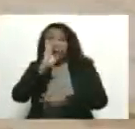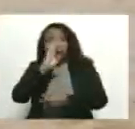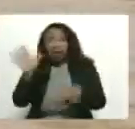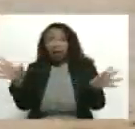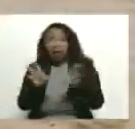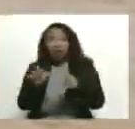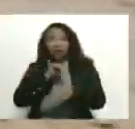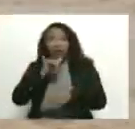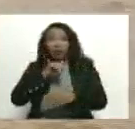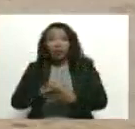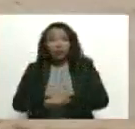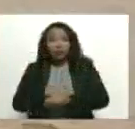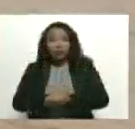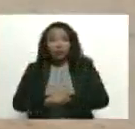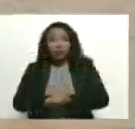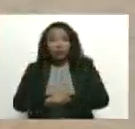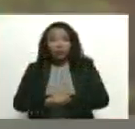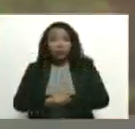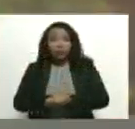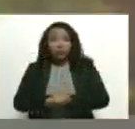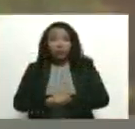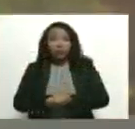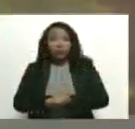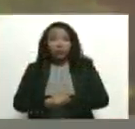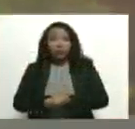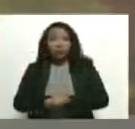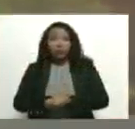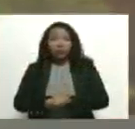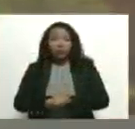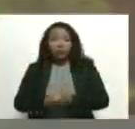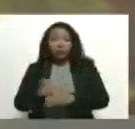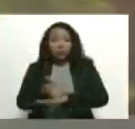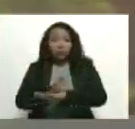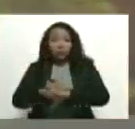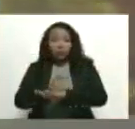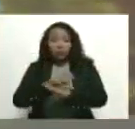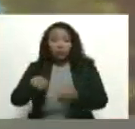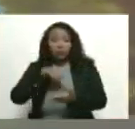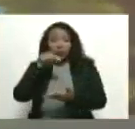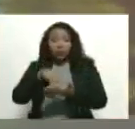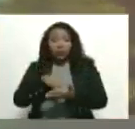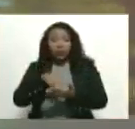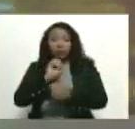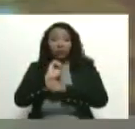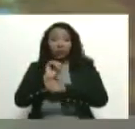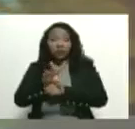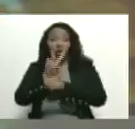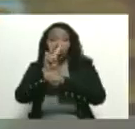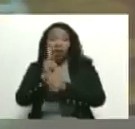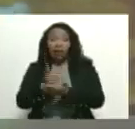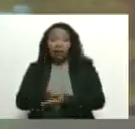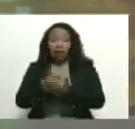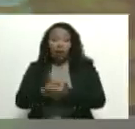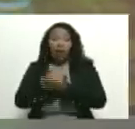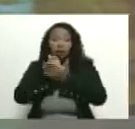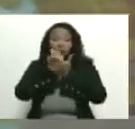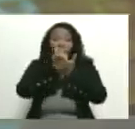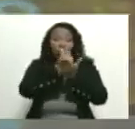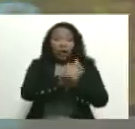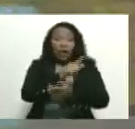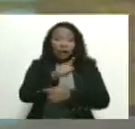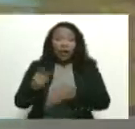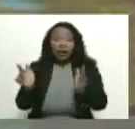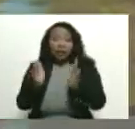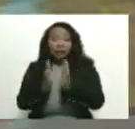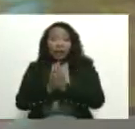Ana Raquel Ramírez la noticia el gobierno nacional también envió más de dos toneladas de ayuda humanitaria a